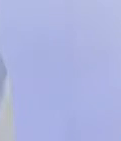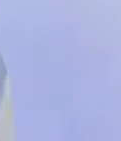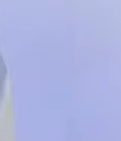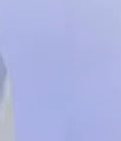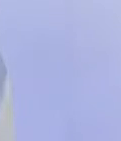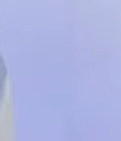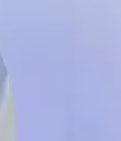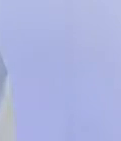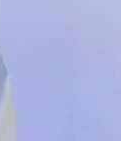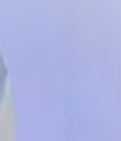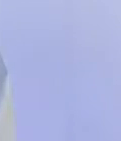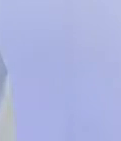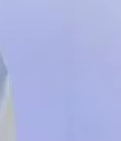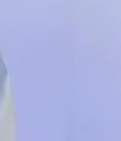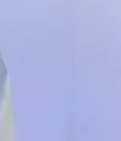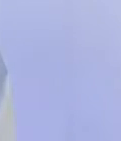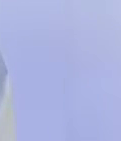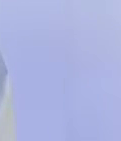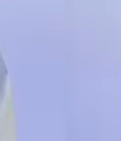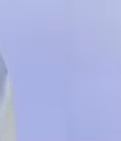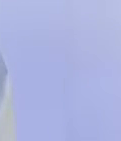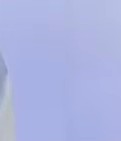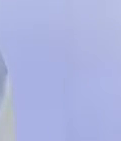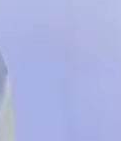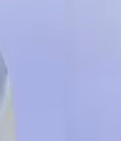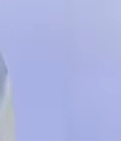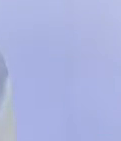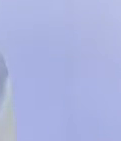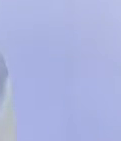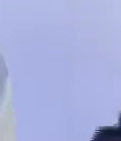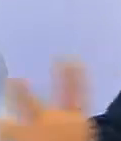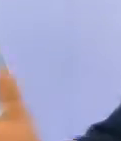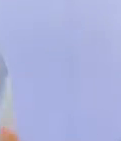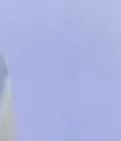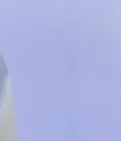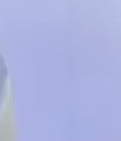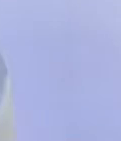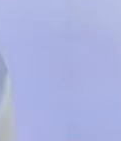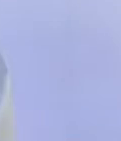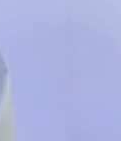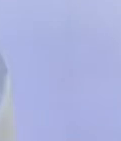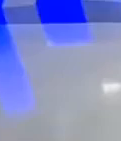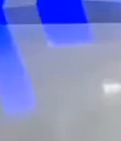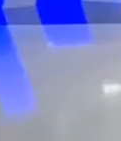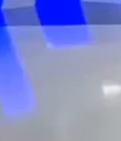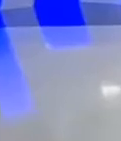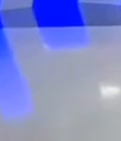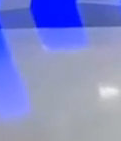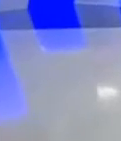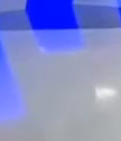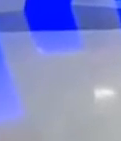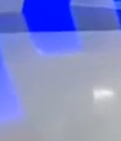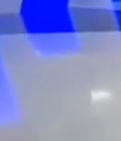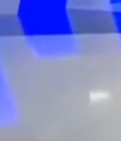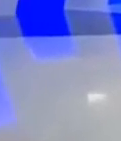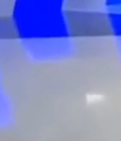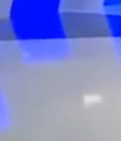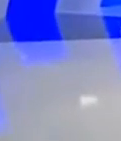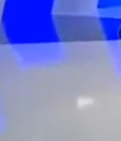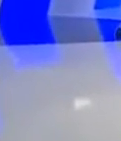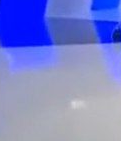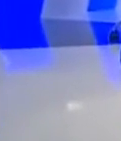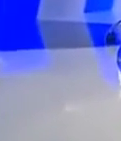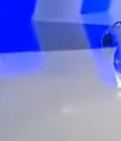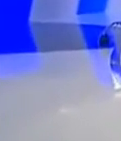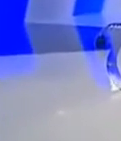esto tiene que aterrizar en el bienestar de la gente. Porque también podemos quedarnos, como lo decía Javier en esa parte, sí, ¿no? Mucho discurso, pero no